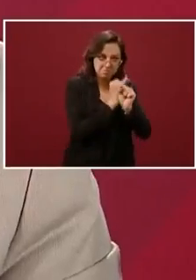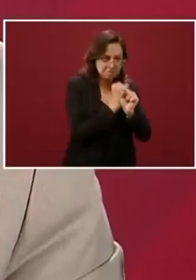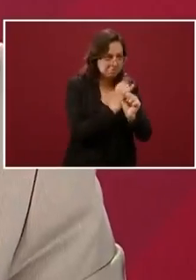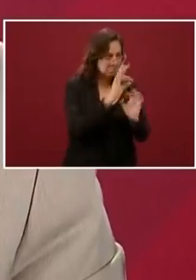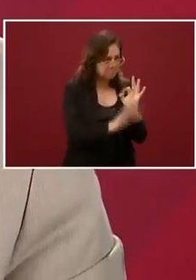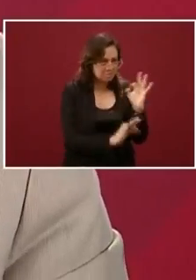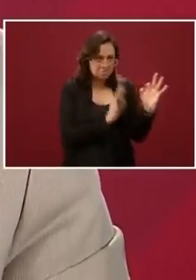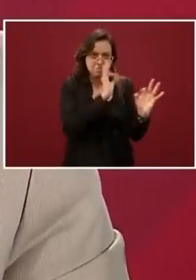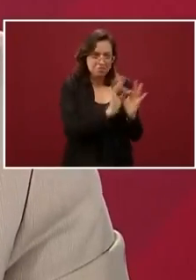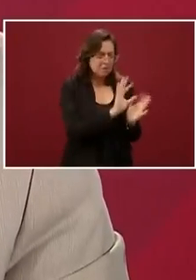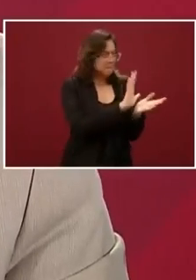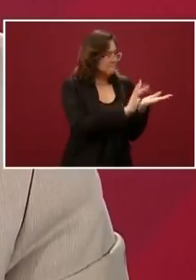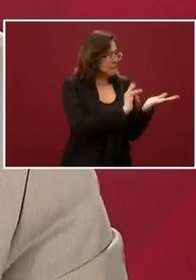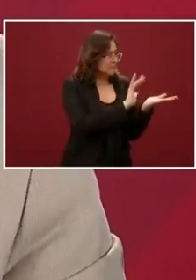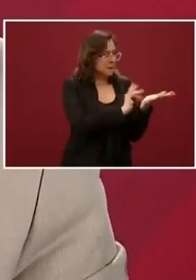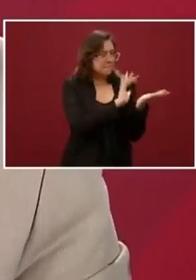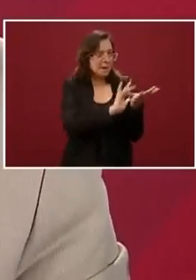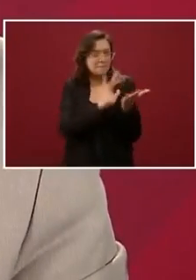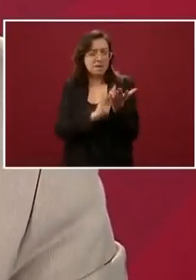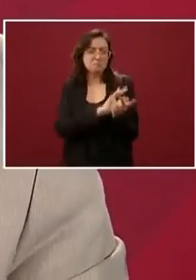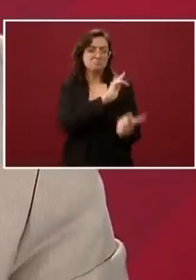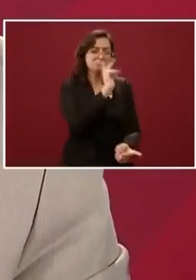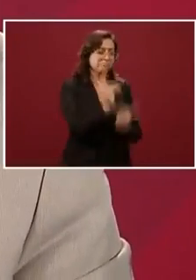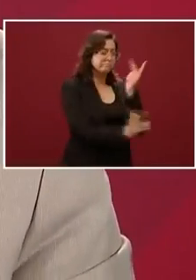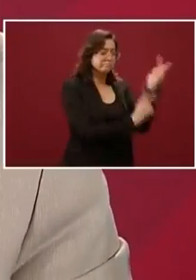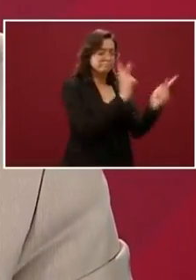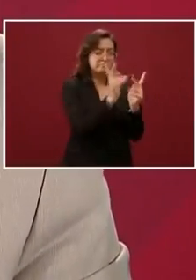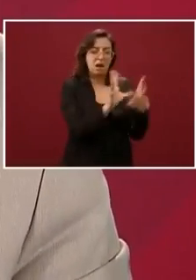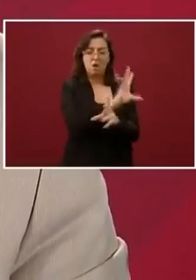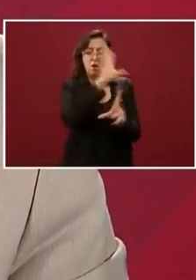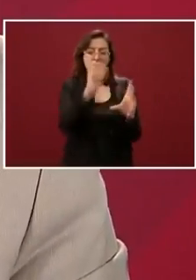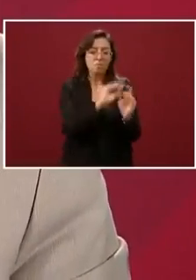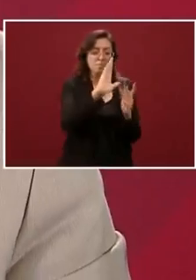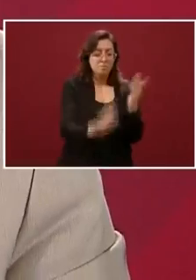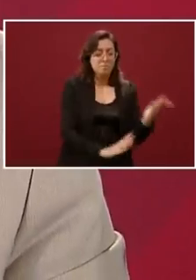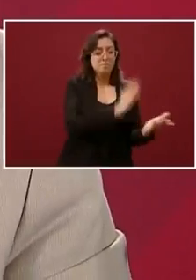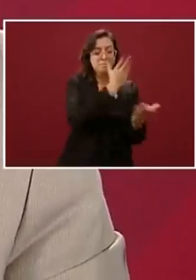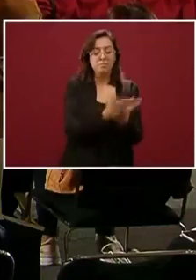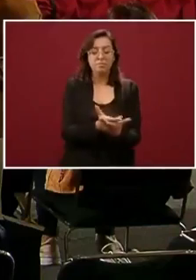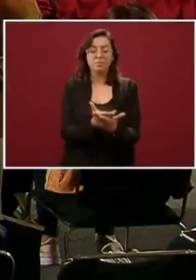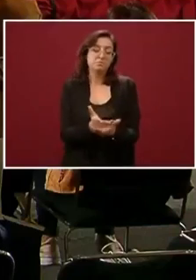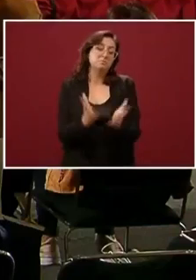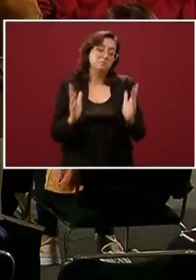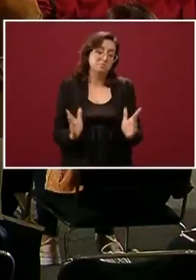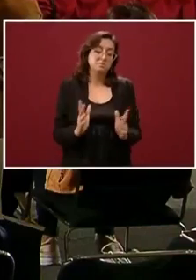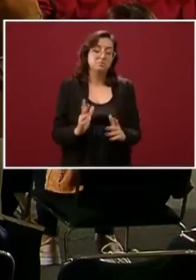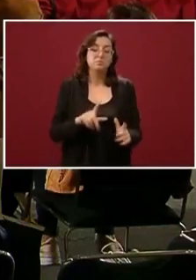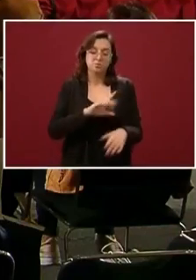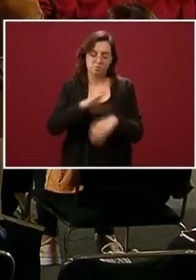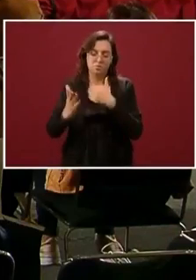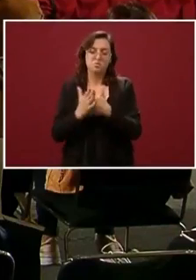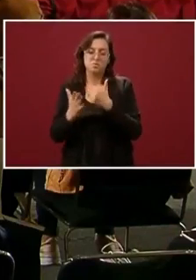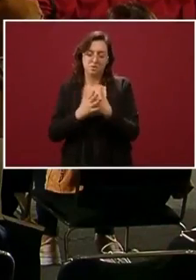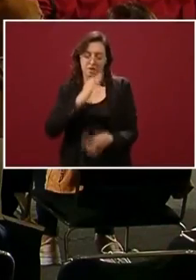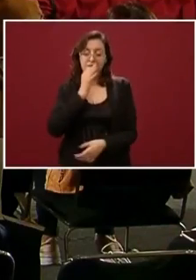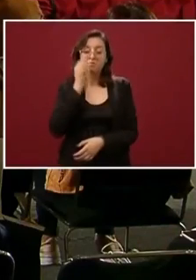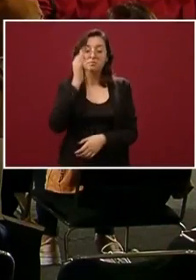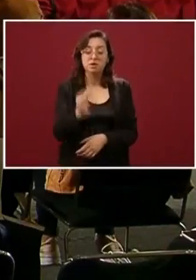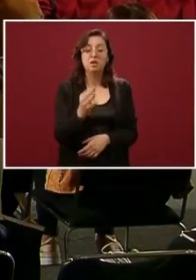realizar todas las entrevistas y los seguimientos posibles, porque lo que pasa, y mucho tiene que ver esto en la